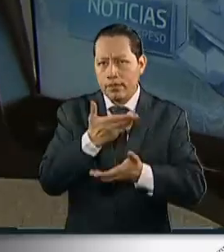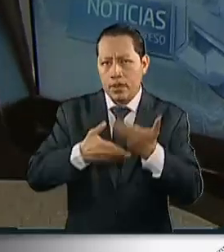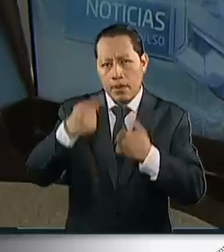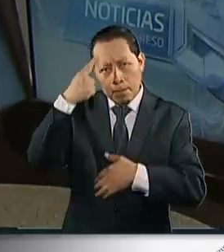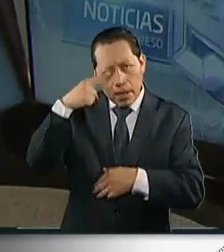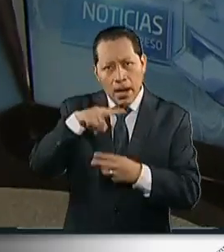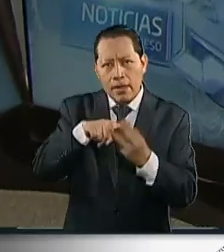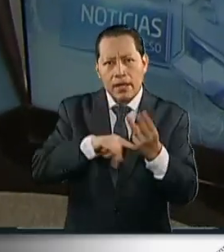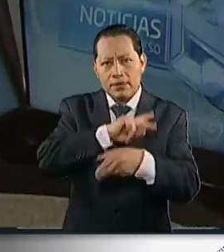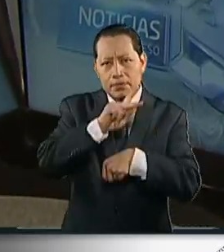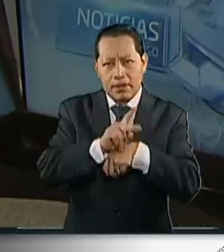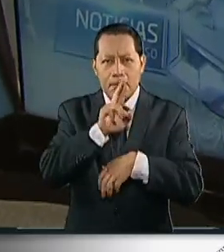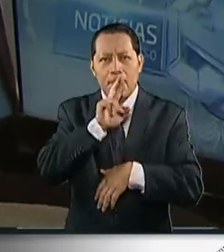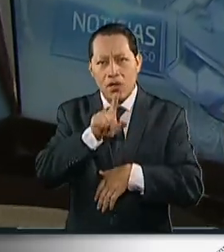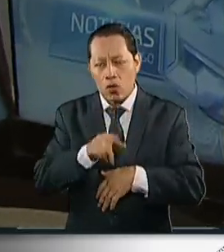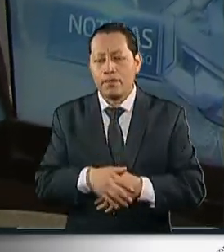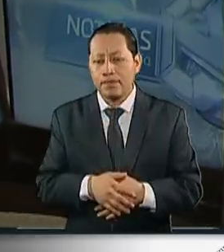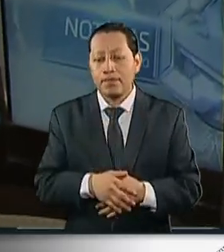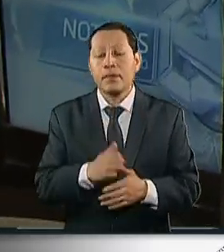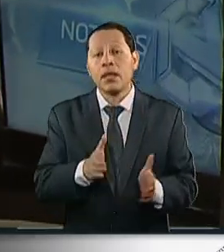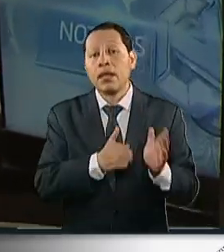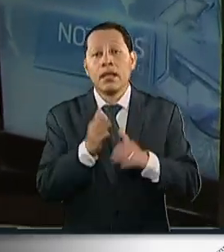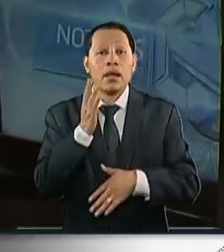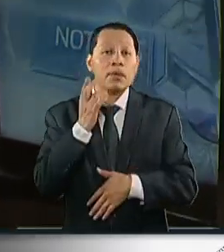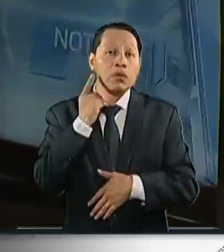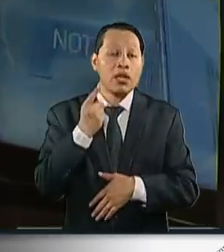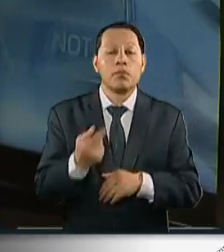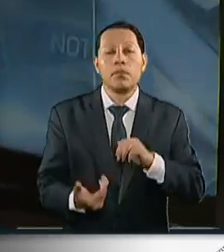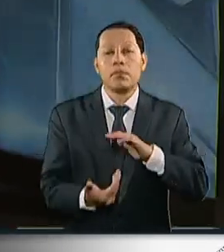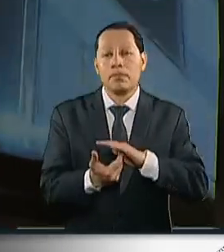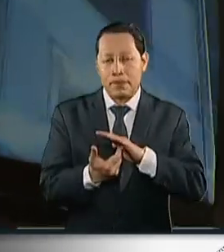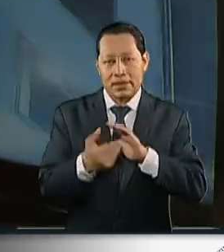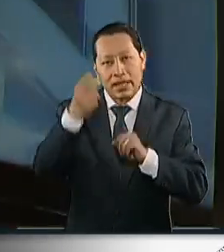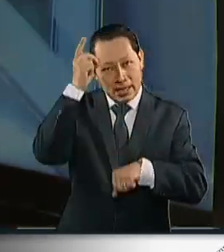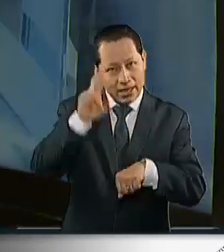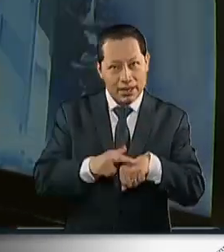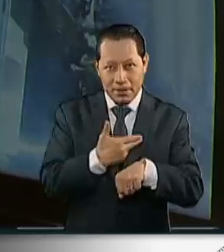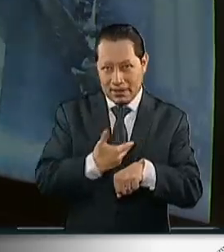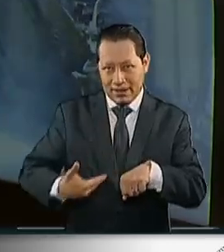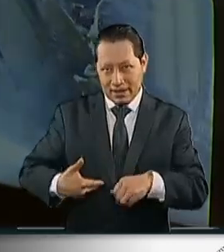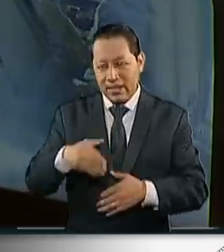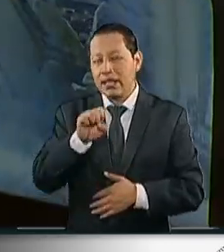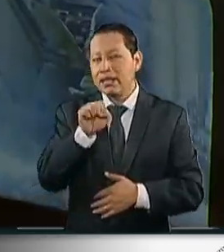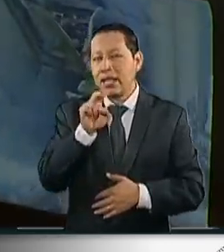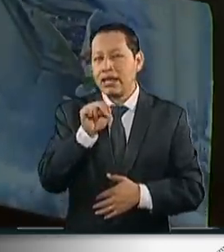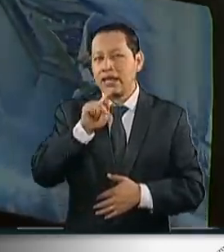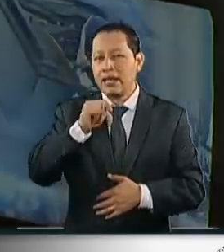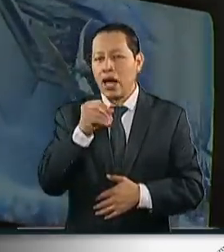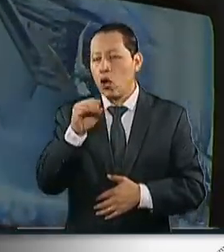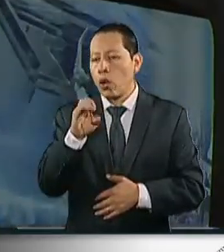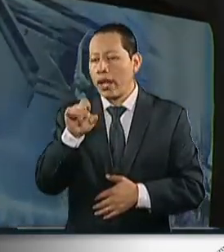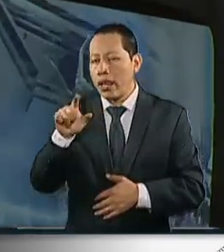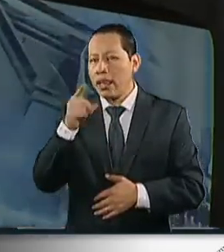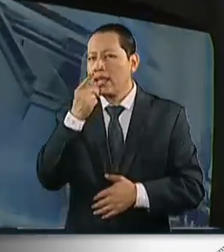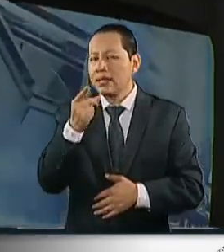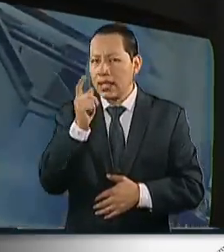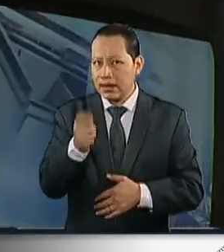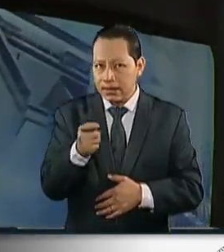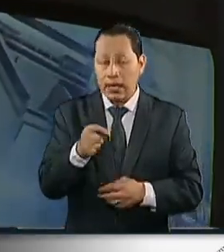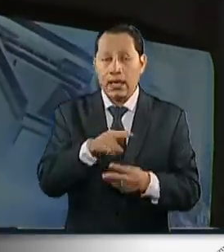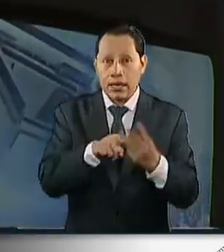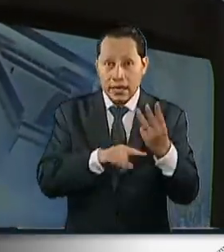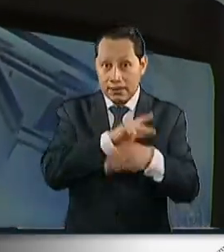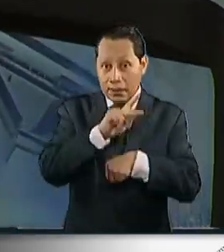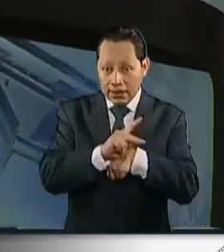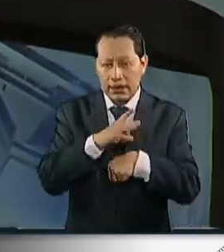y aquí en la cámara de diputados el presidente de la mesa directiva Santiago Creel destacó la importancia de que los tres países reconozcan pendientes